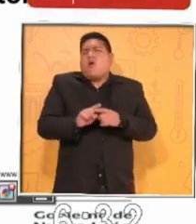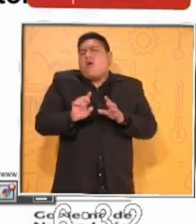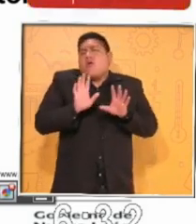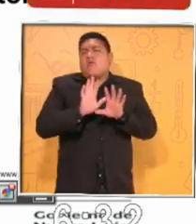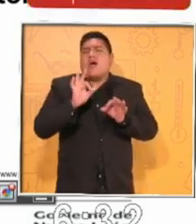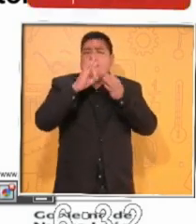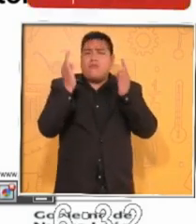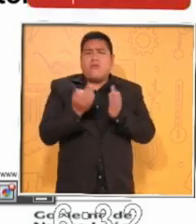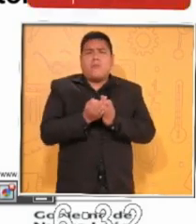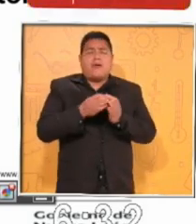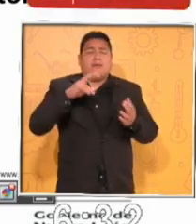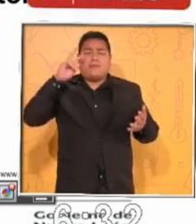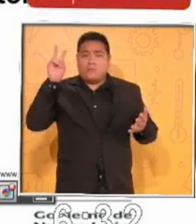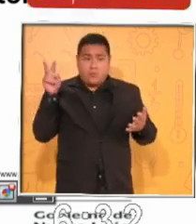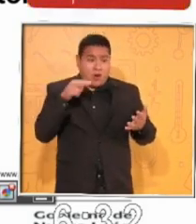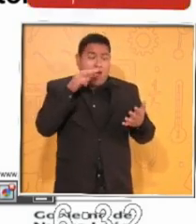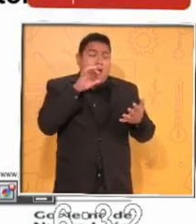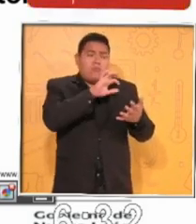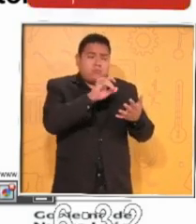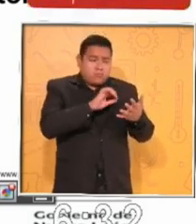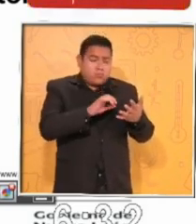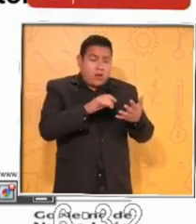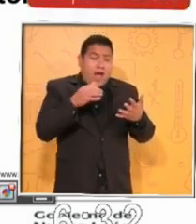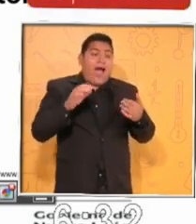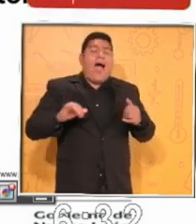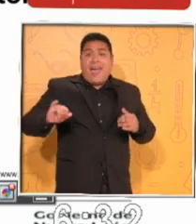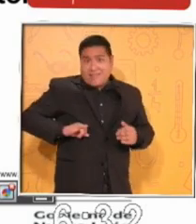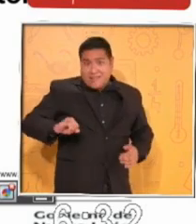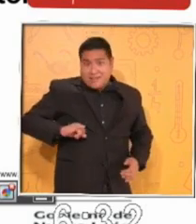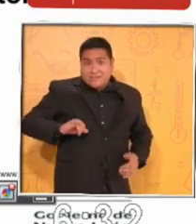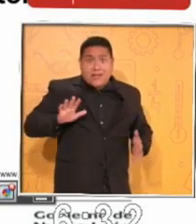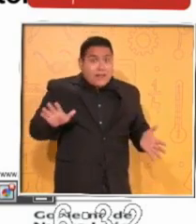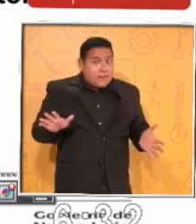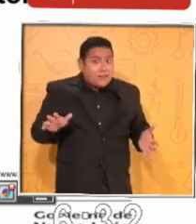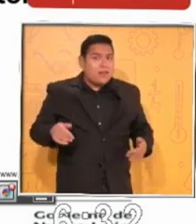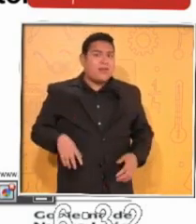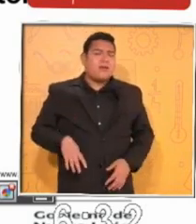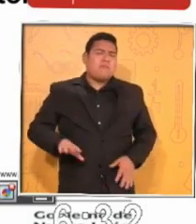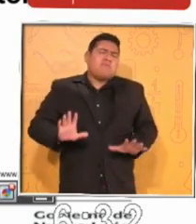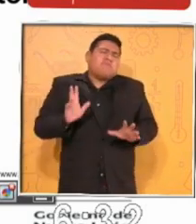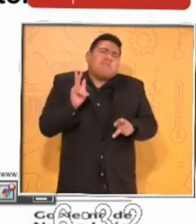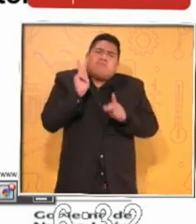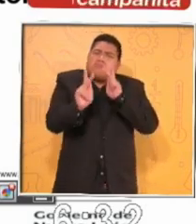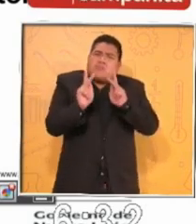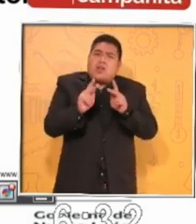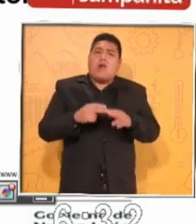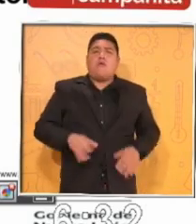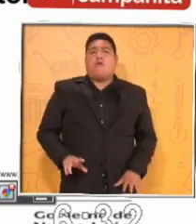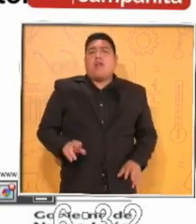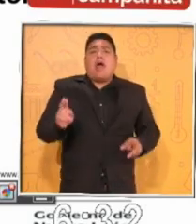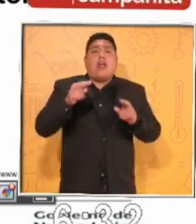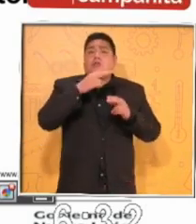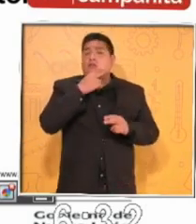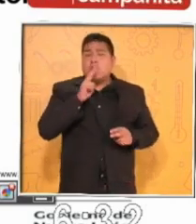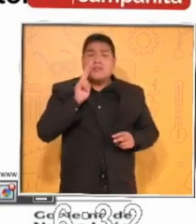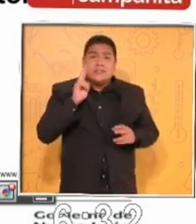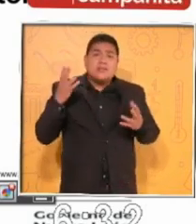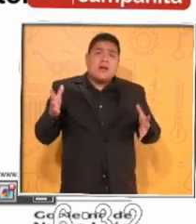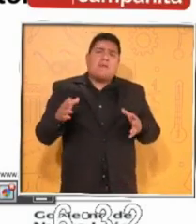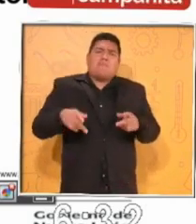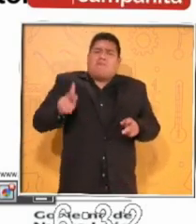la atención del lector? Esa estrategia puede ser hablar de alguna noticia, utilizar alguna pregunta